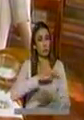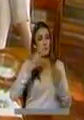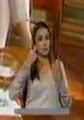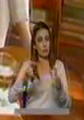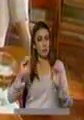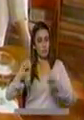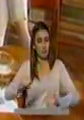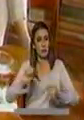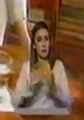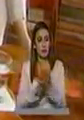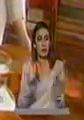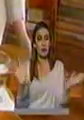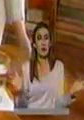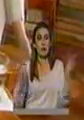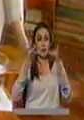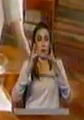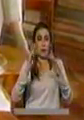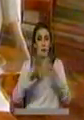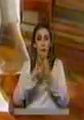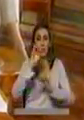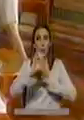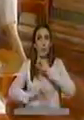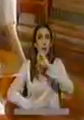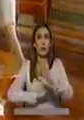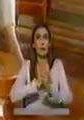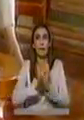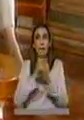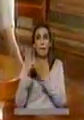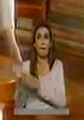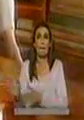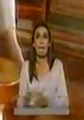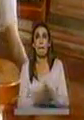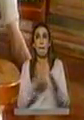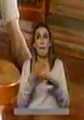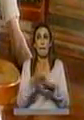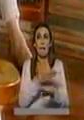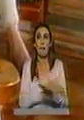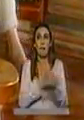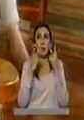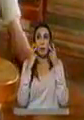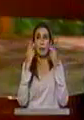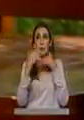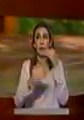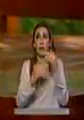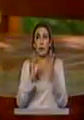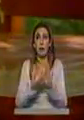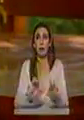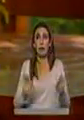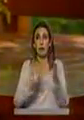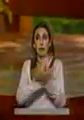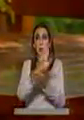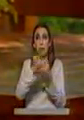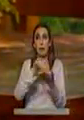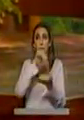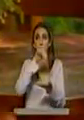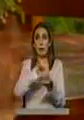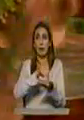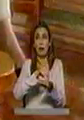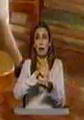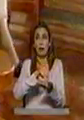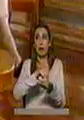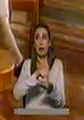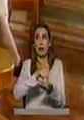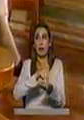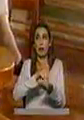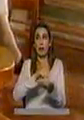tener una conectividad internacional. Pero si la ministra ya lo ha anunciado, ¿no? Una noticia muy importante. No, pero de Manta no. Sí, de Manta, Nueva